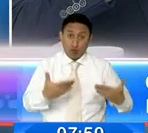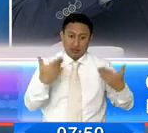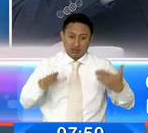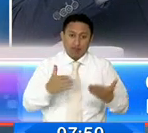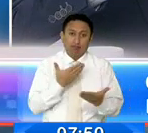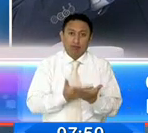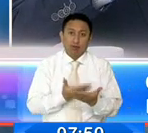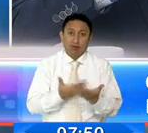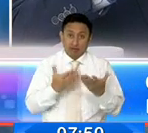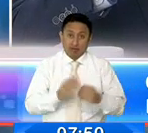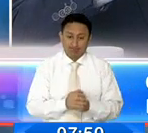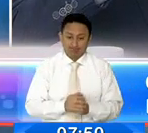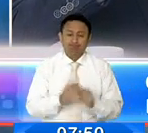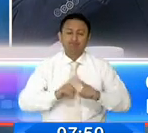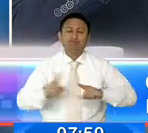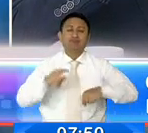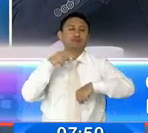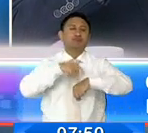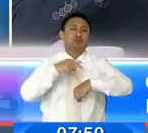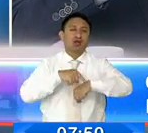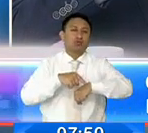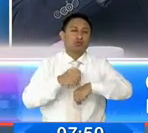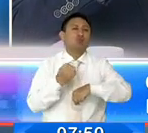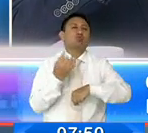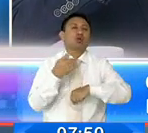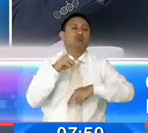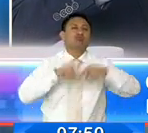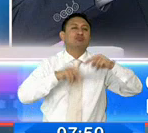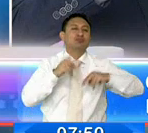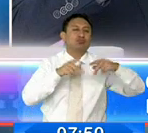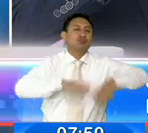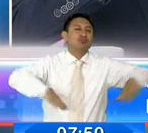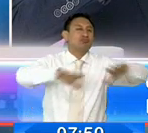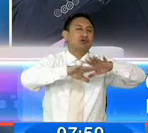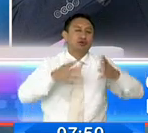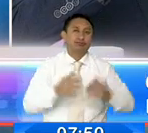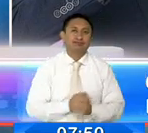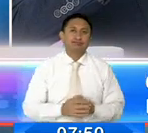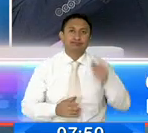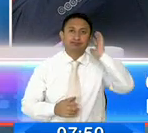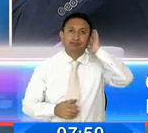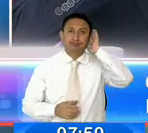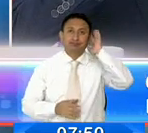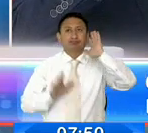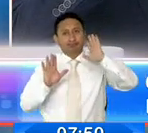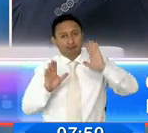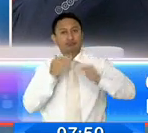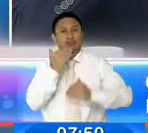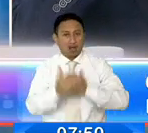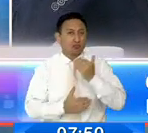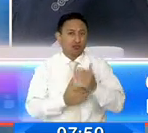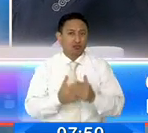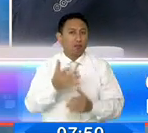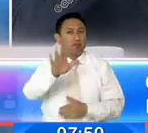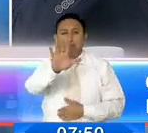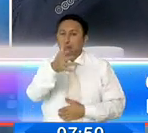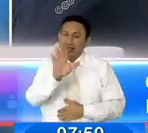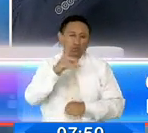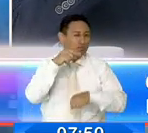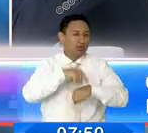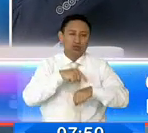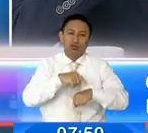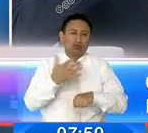conjunto de obras. ¿En qué tiempo se va a hacer este conjunto de obras para evitar? Bueno, eso tomará su tiempo. Eso ¿Es tomará su menos? tiempo.